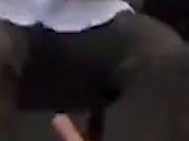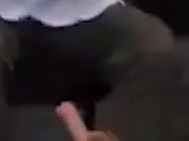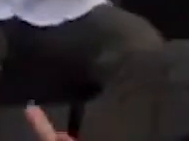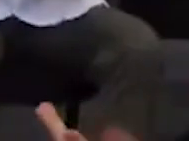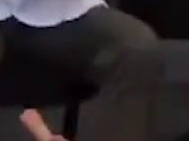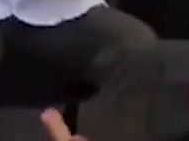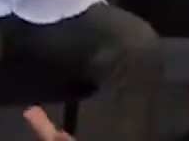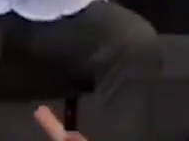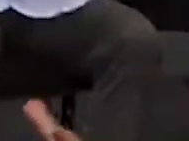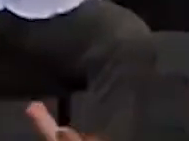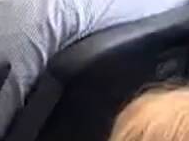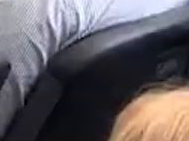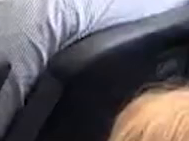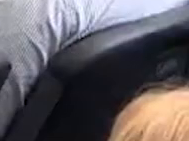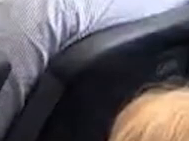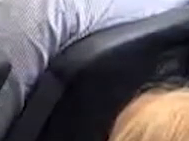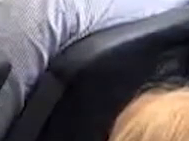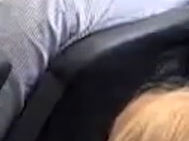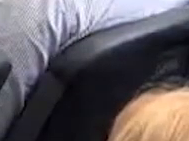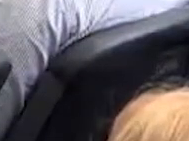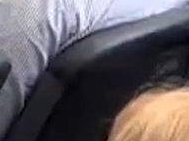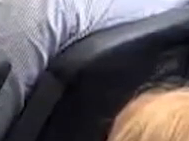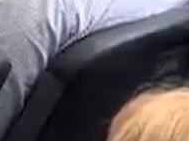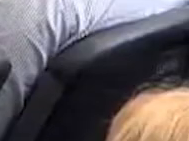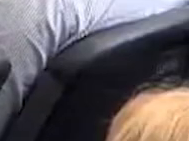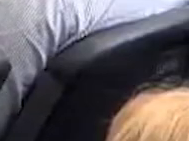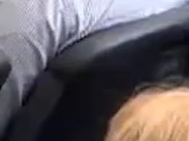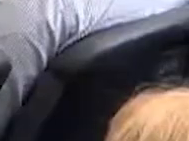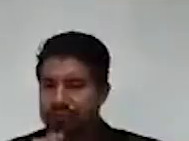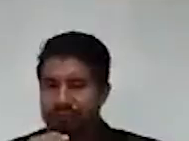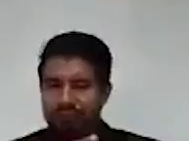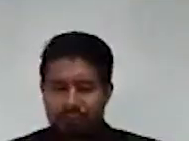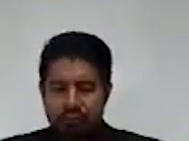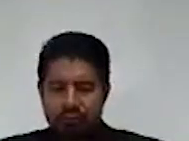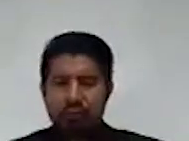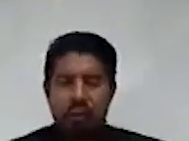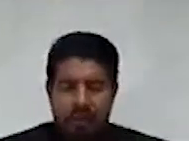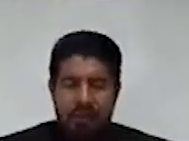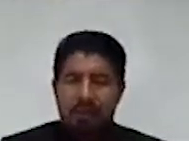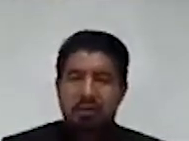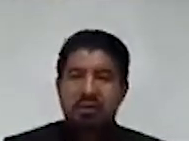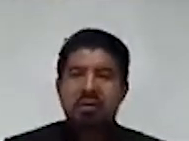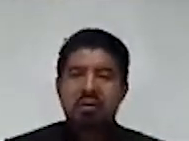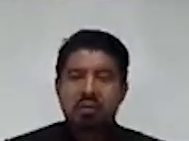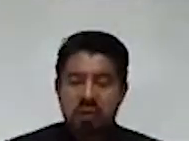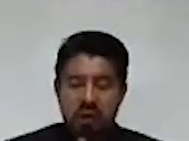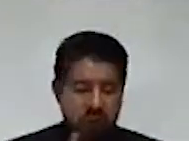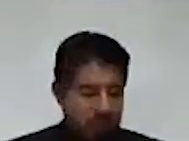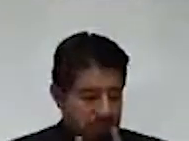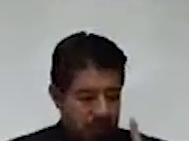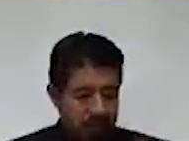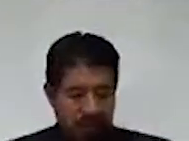y municipios determinados como indígenas Asimismo se establece una lineamiento de candidaturas el reconocimiento de los Derechos Humanos